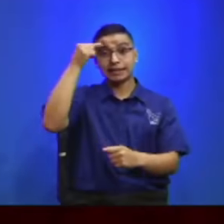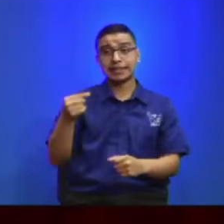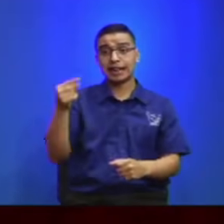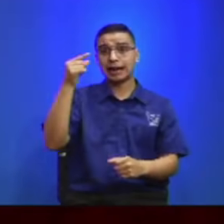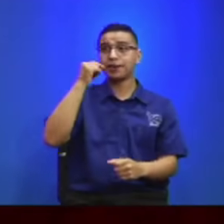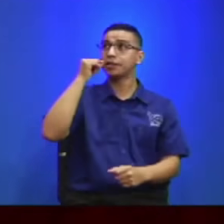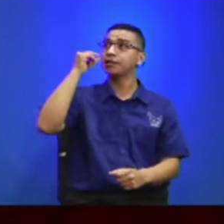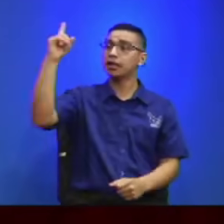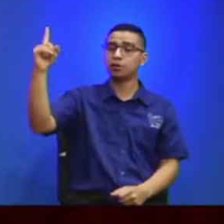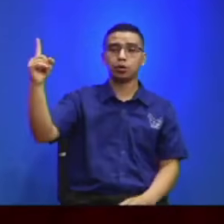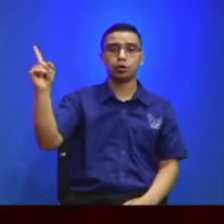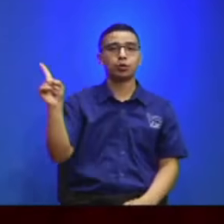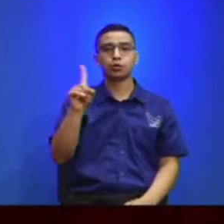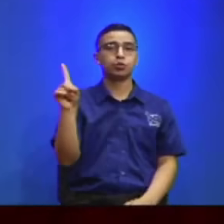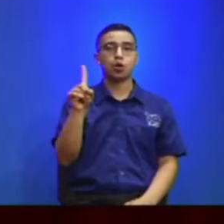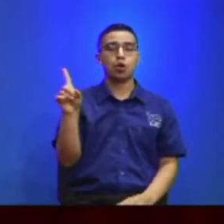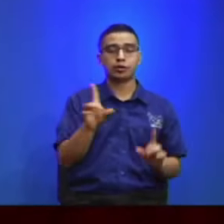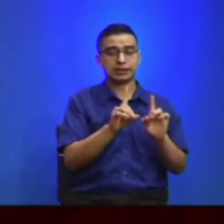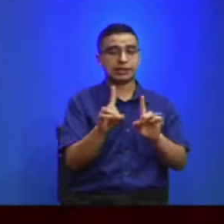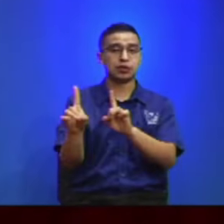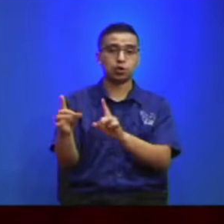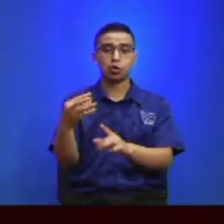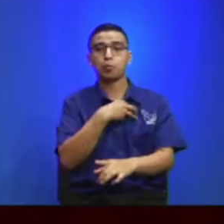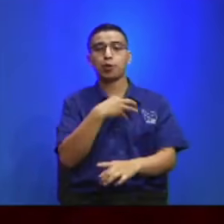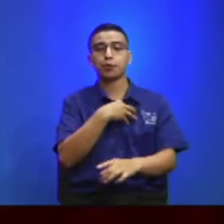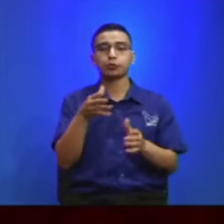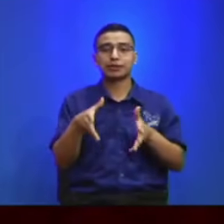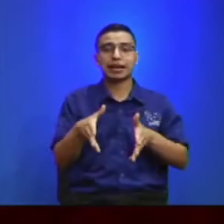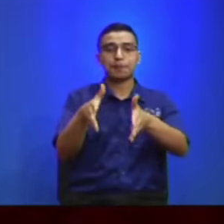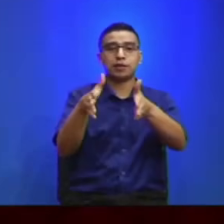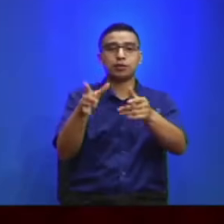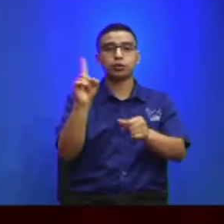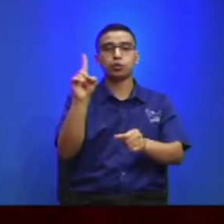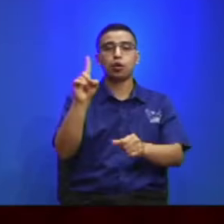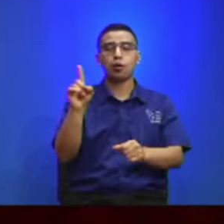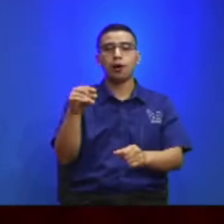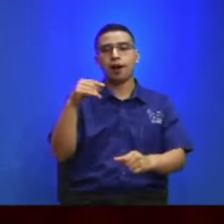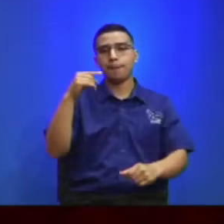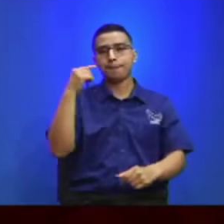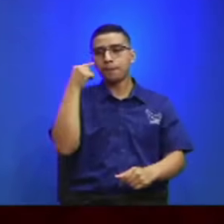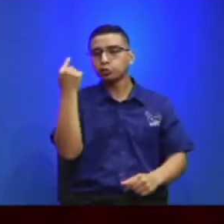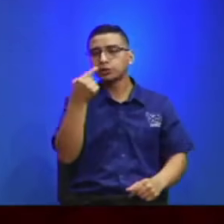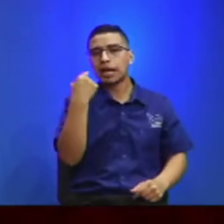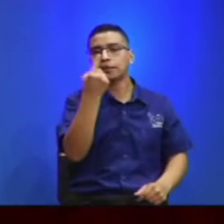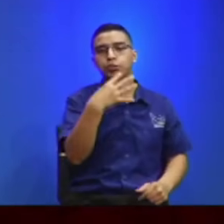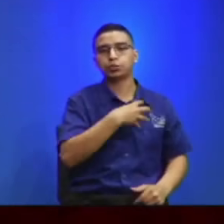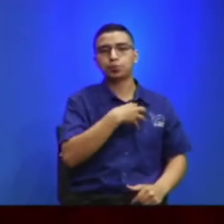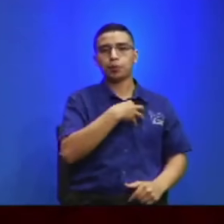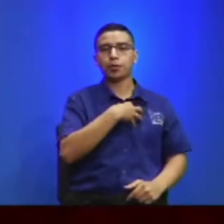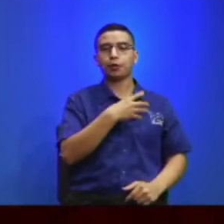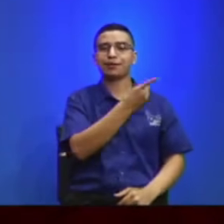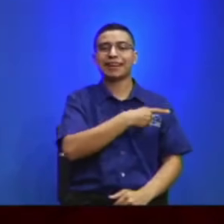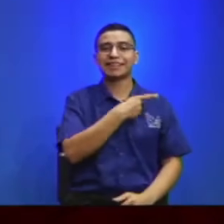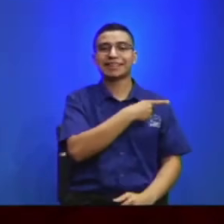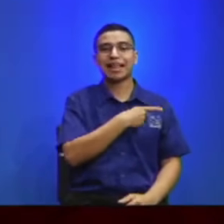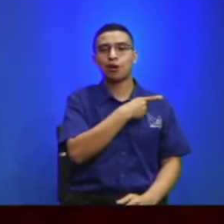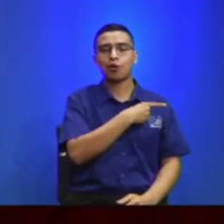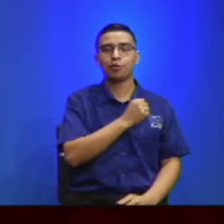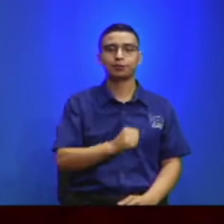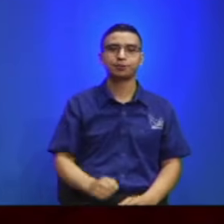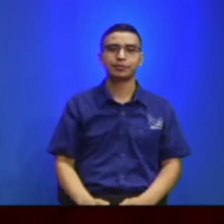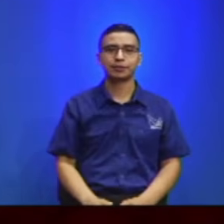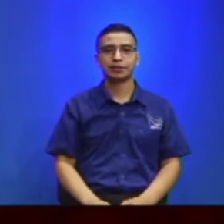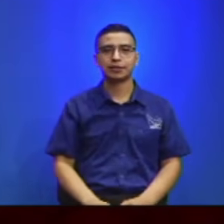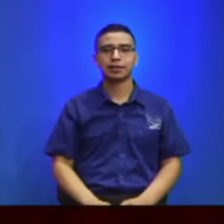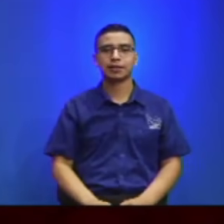no siguiendo tus propios caminos ni buscando tu placer ya se dio cuenta que aquí hay ahí